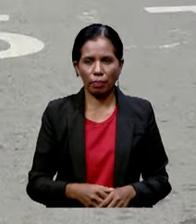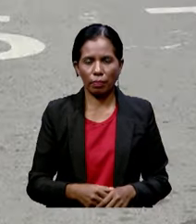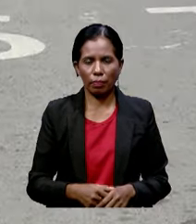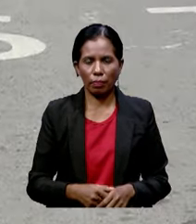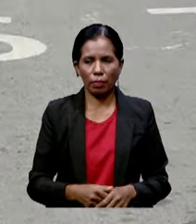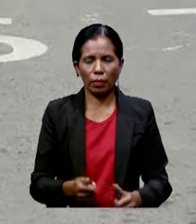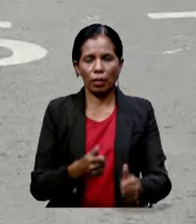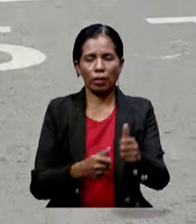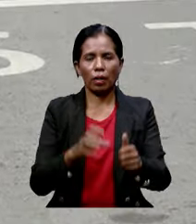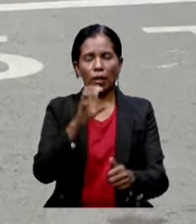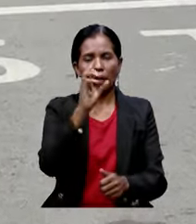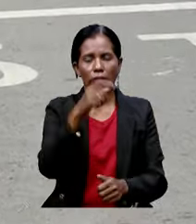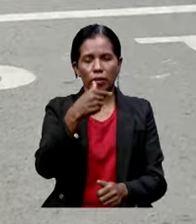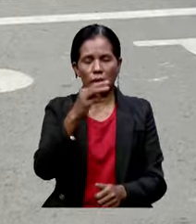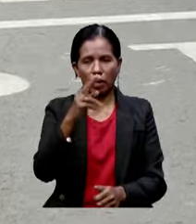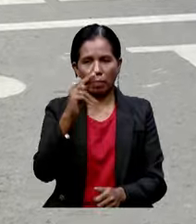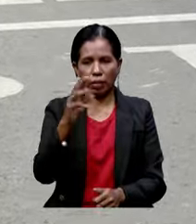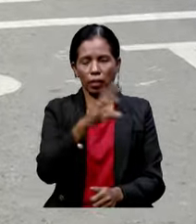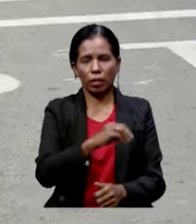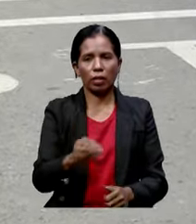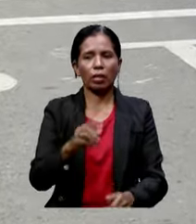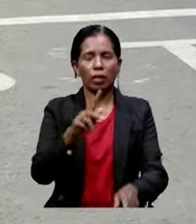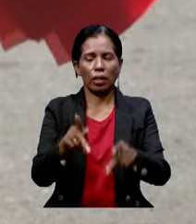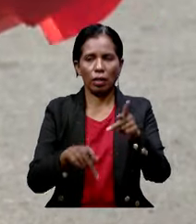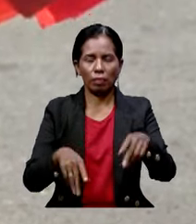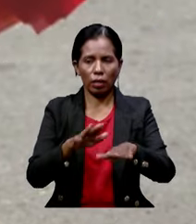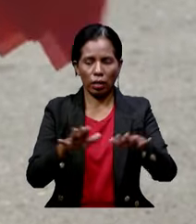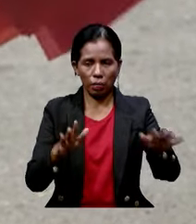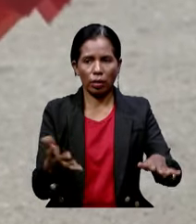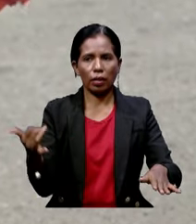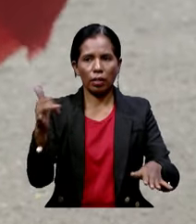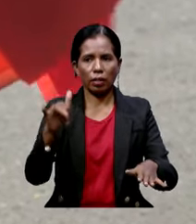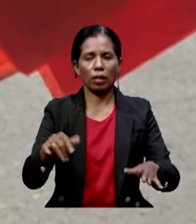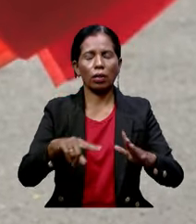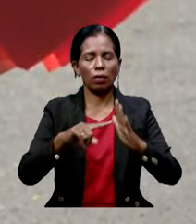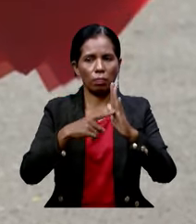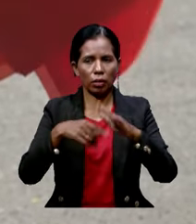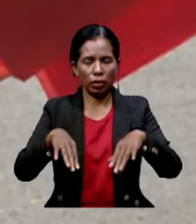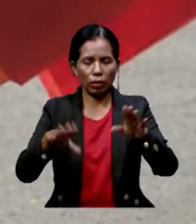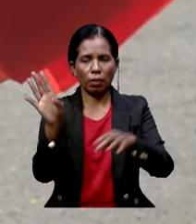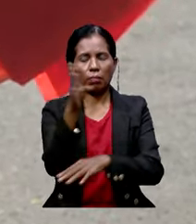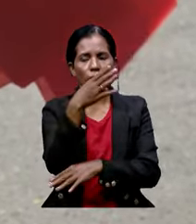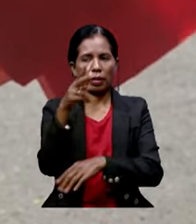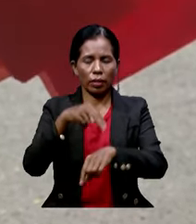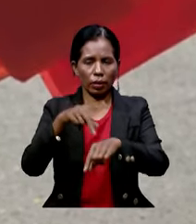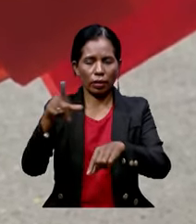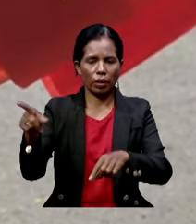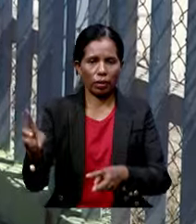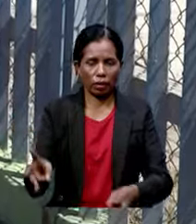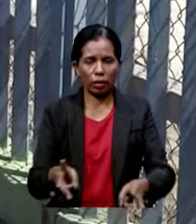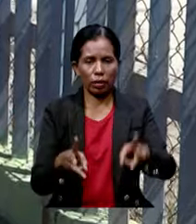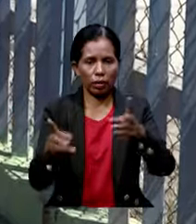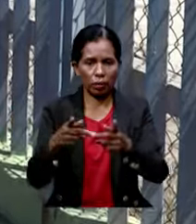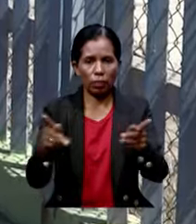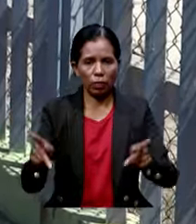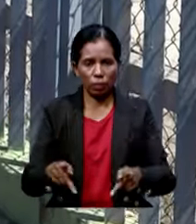Tuir observación Yemeni de Daune negociante Liu Liu Labare Kik Sira, Hahufan Bandera Nacional Timor Leste y Estrada Público,